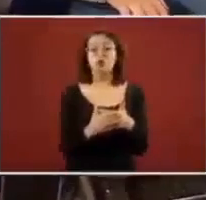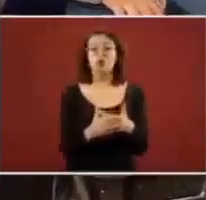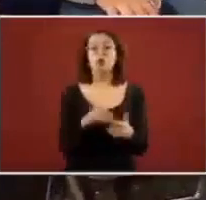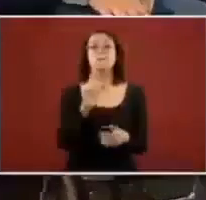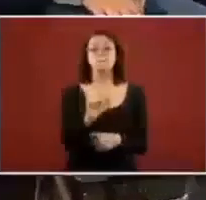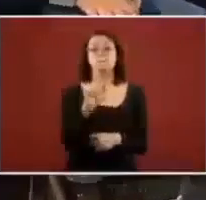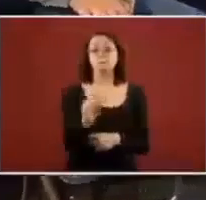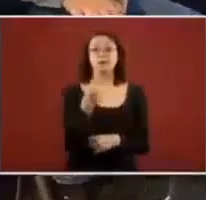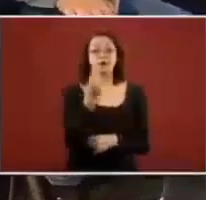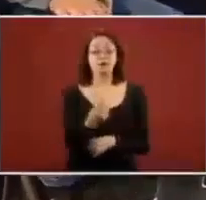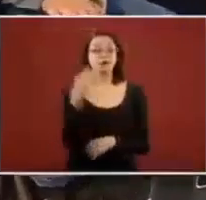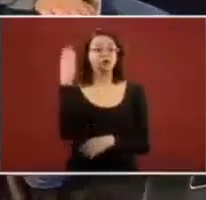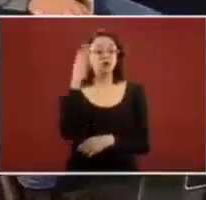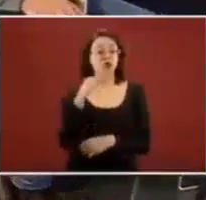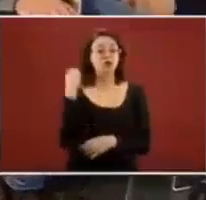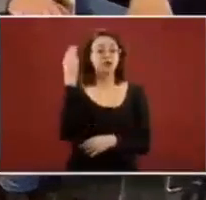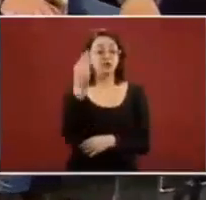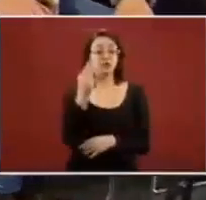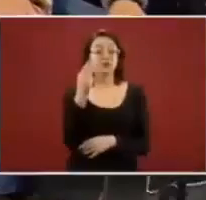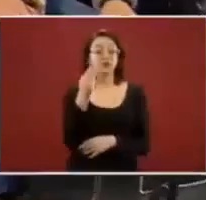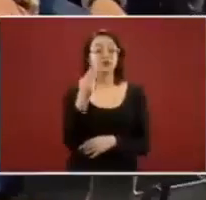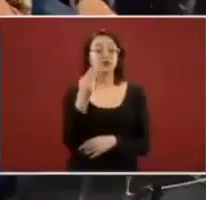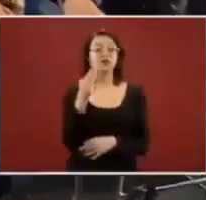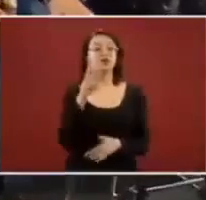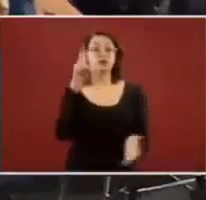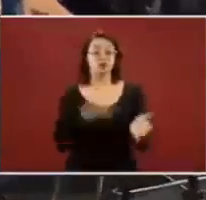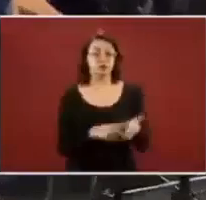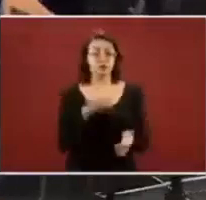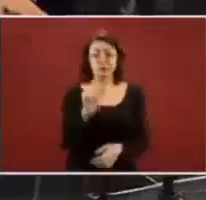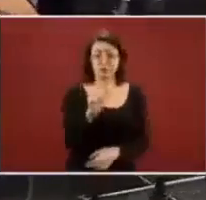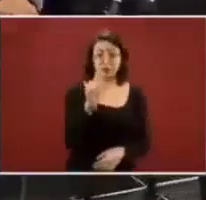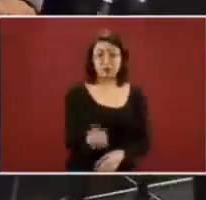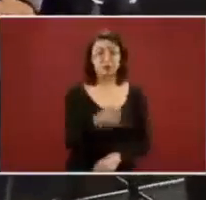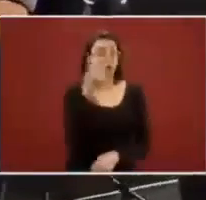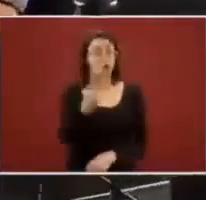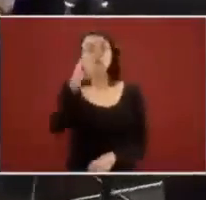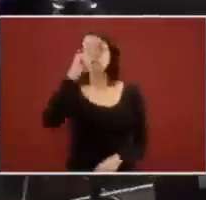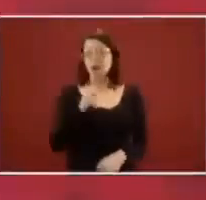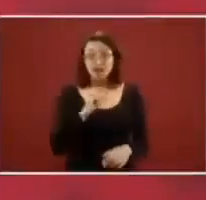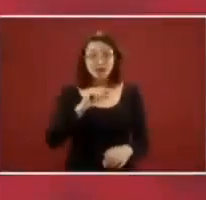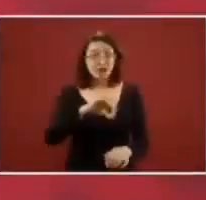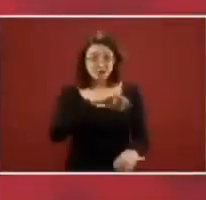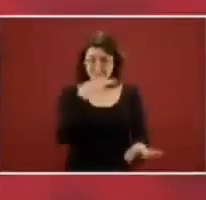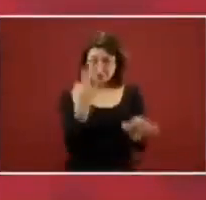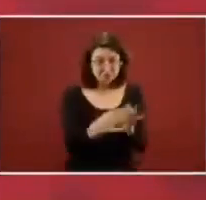el 21 de marzo del 2022?